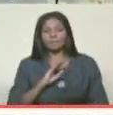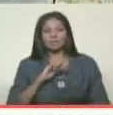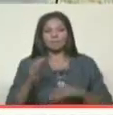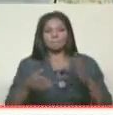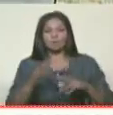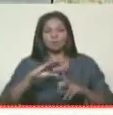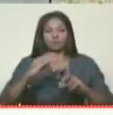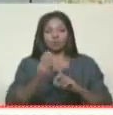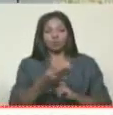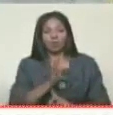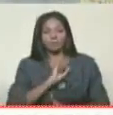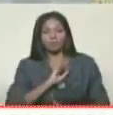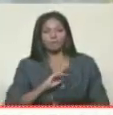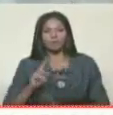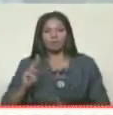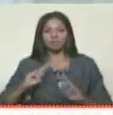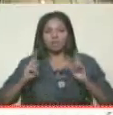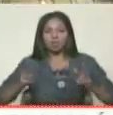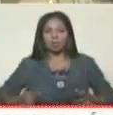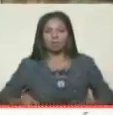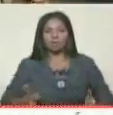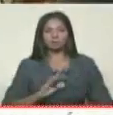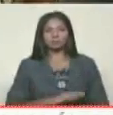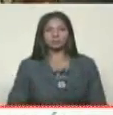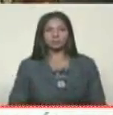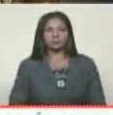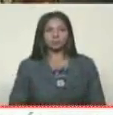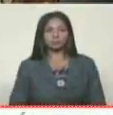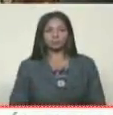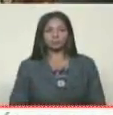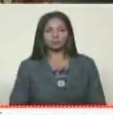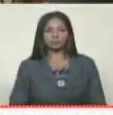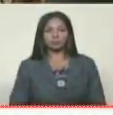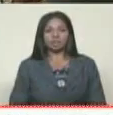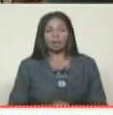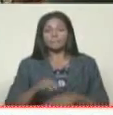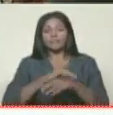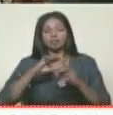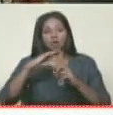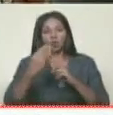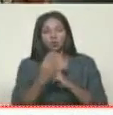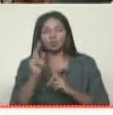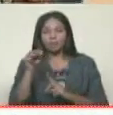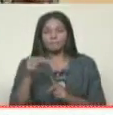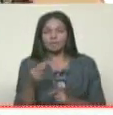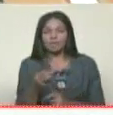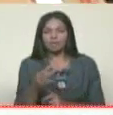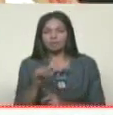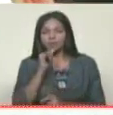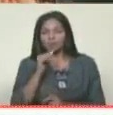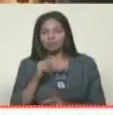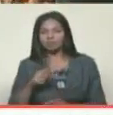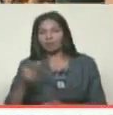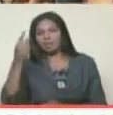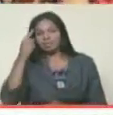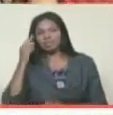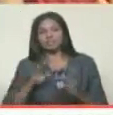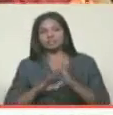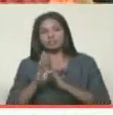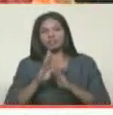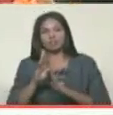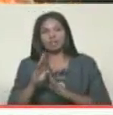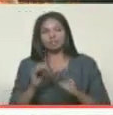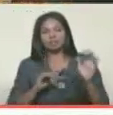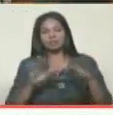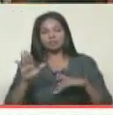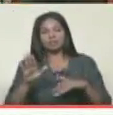Patrimonio Cultural de la Humanidad. Villegas también anunció la fecha y el lugar donde se desarrollará la